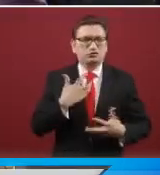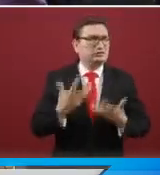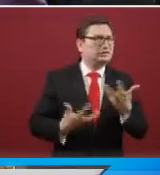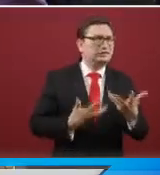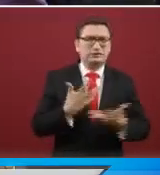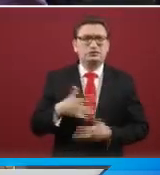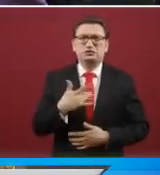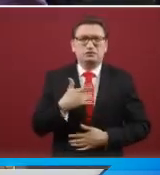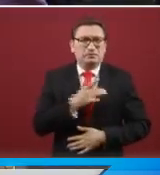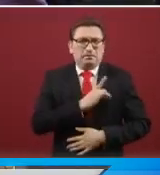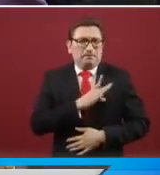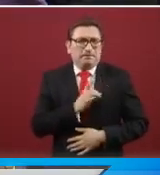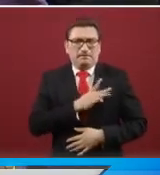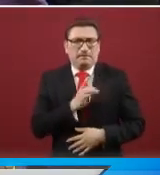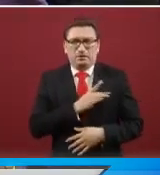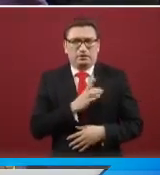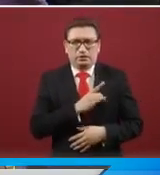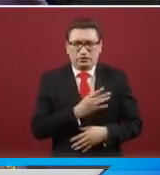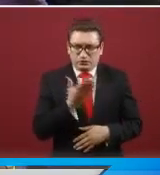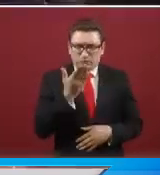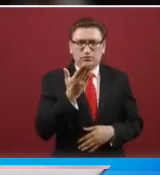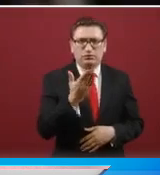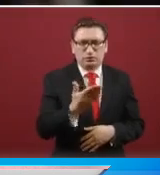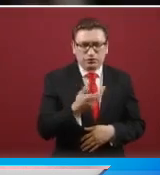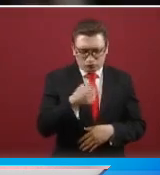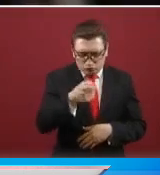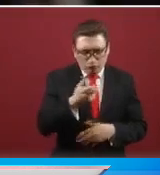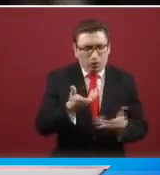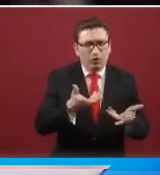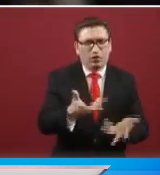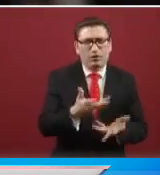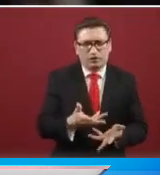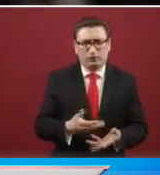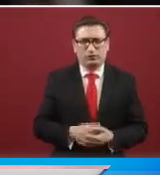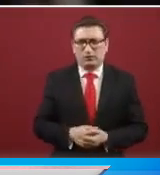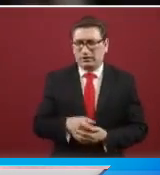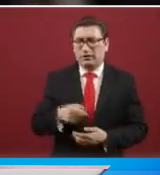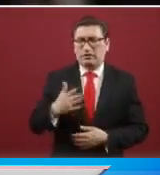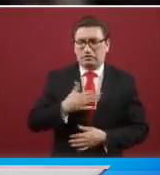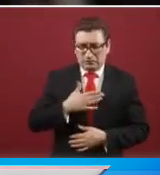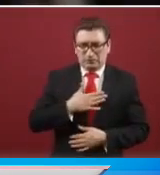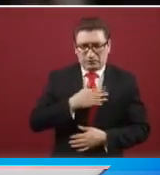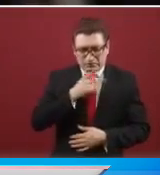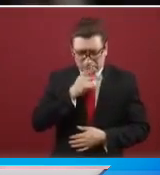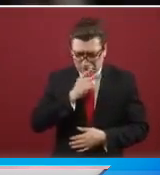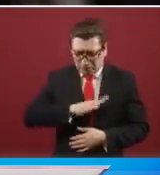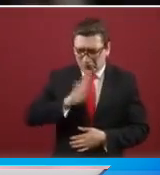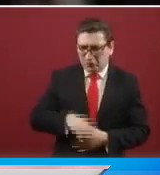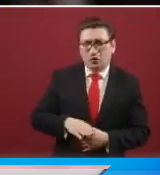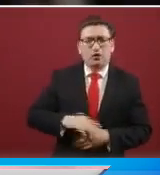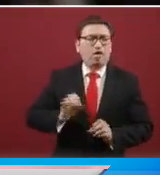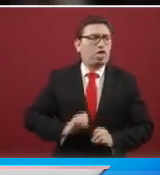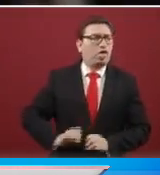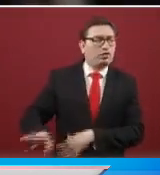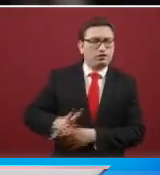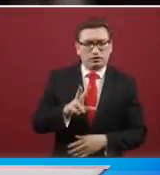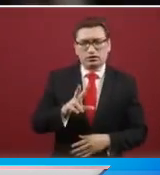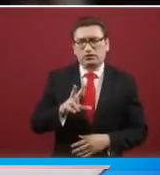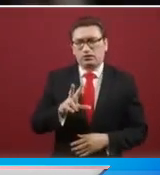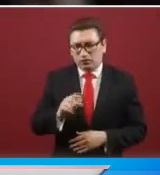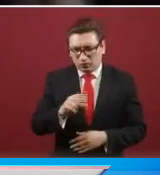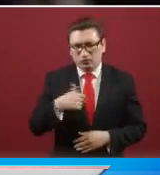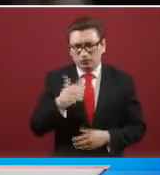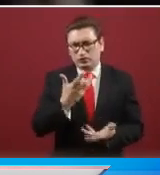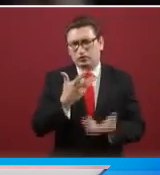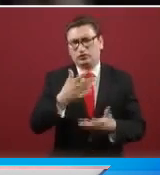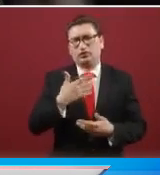miedo. Solicitar su intervención y que no quede impune la muerte de mi viejo, es todo lo que quiero. Ayúdeme, señor presidente, a